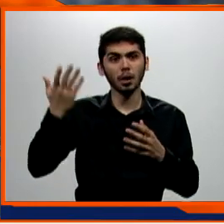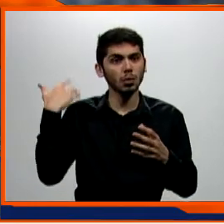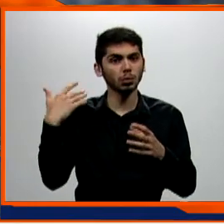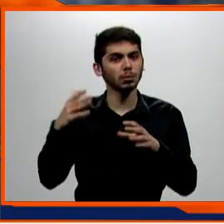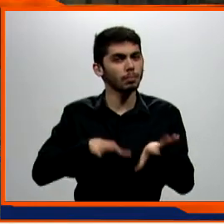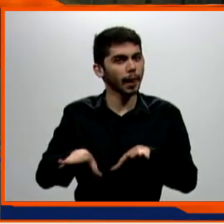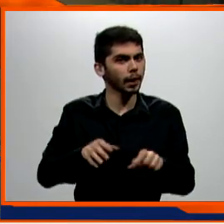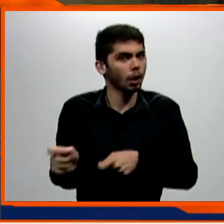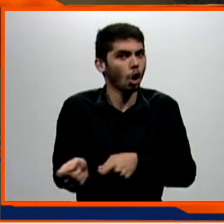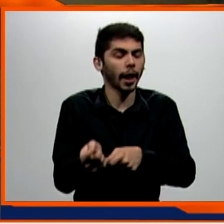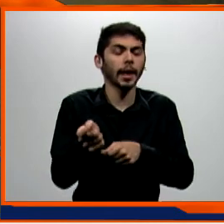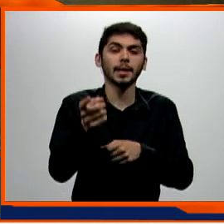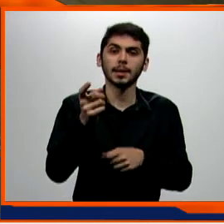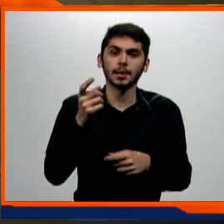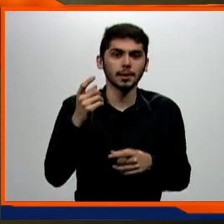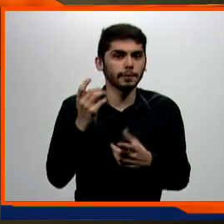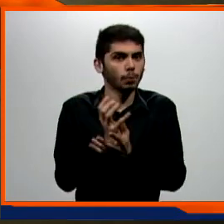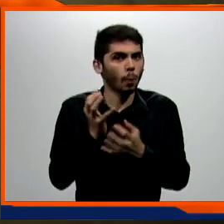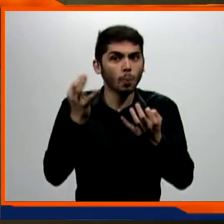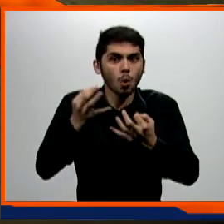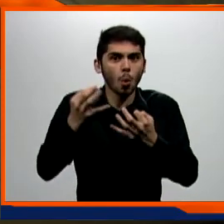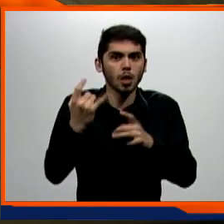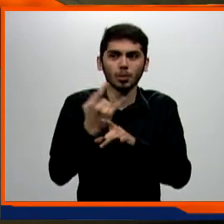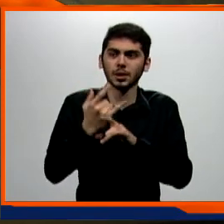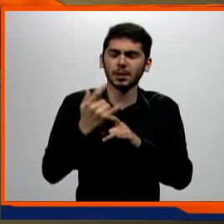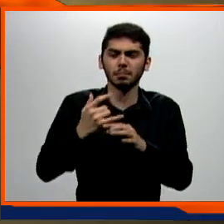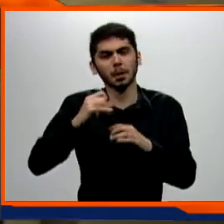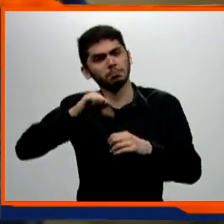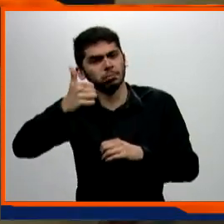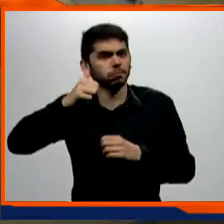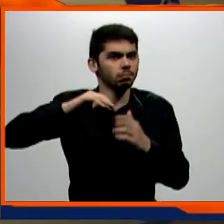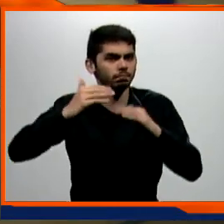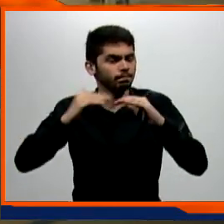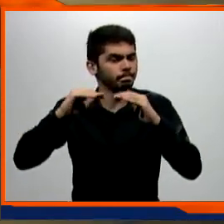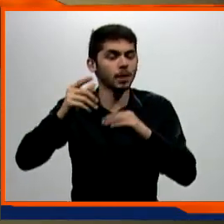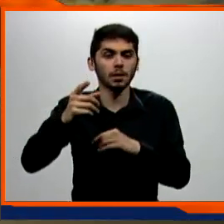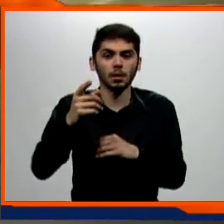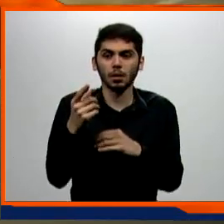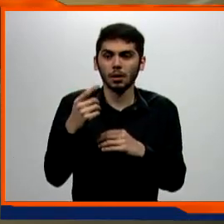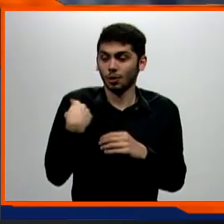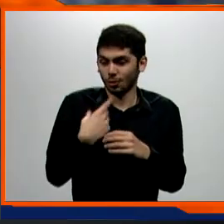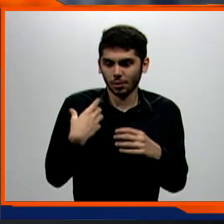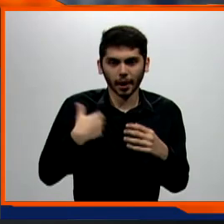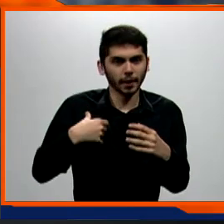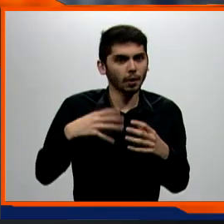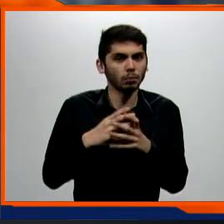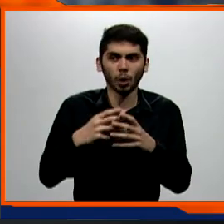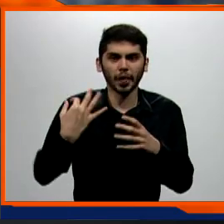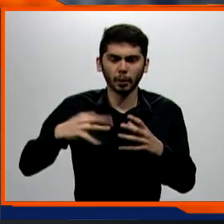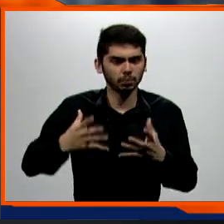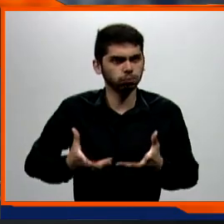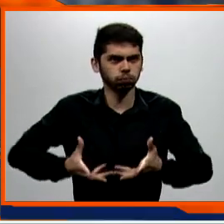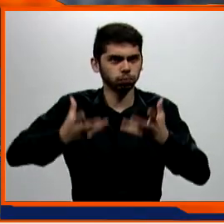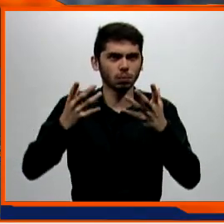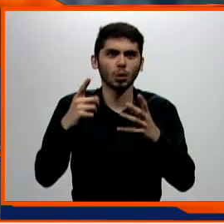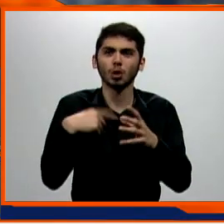hockey sobre patines femenino y masculino también. Y como decimos acá dentro del plantel, nosotros no esperamos ir a hacer